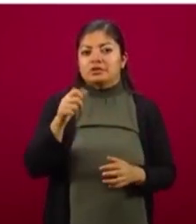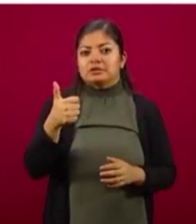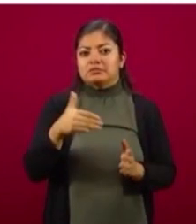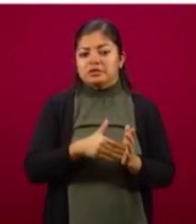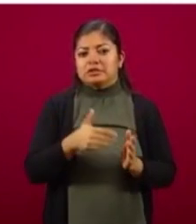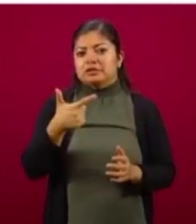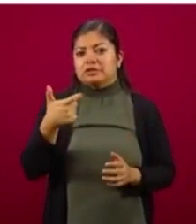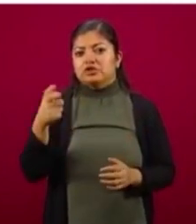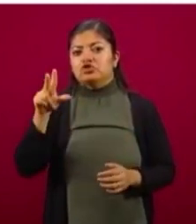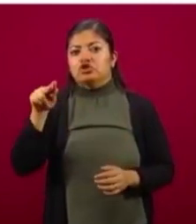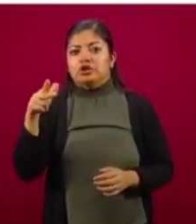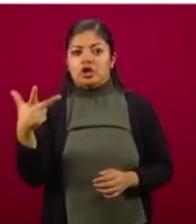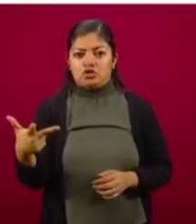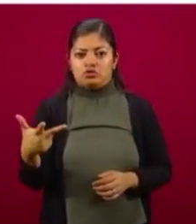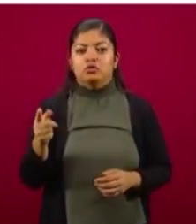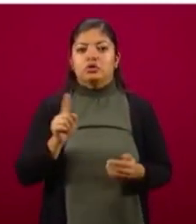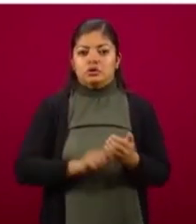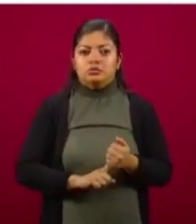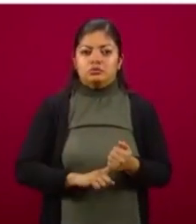1,636,788. En muchos casos